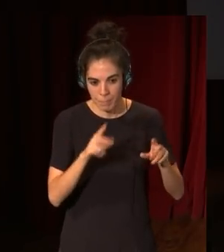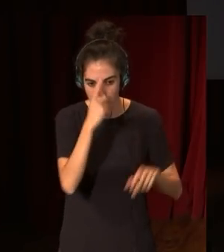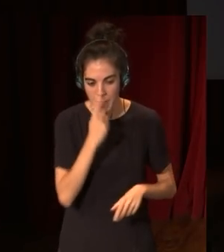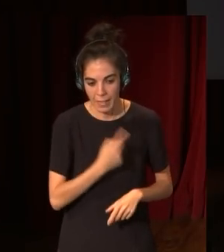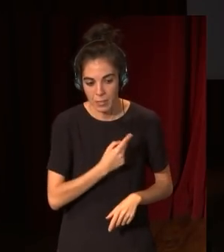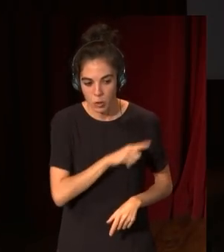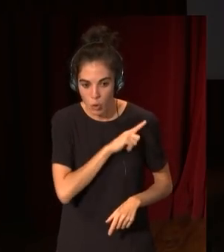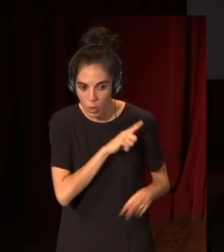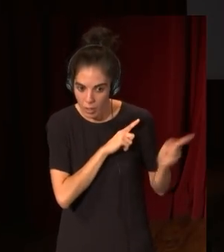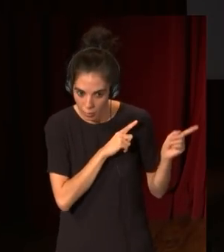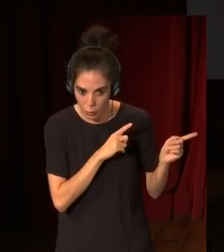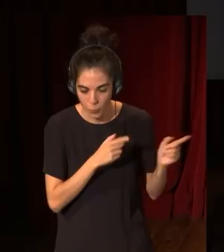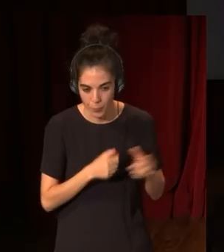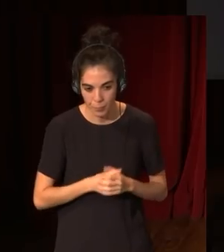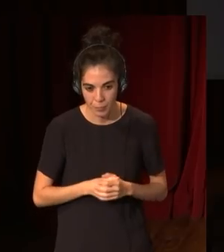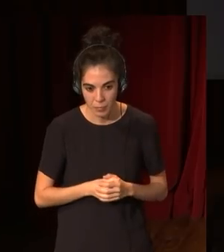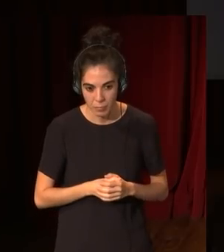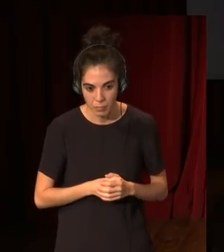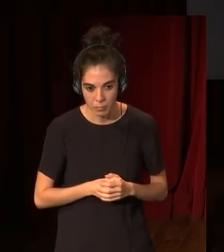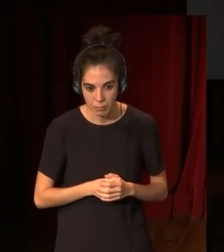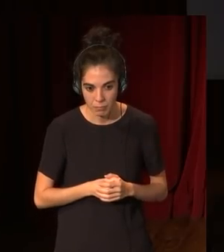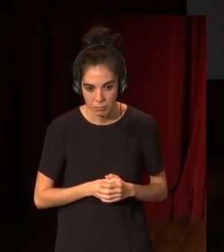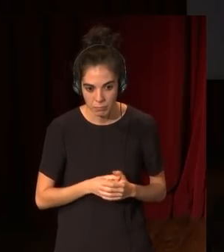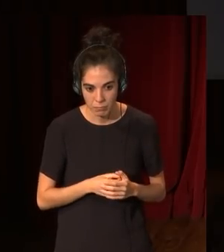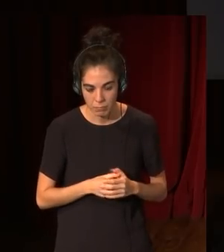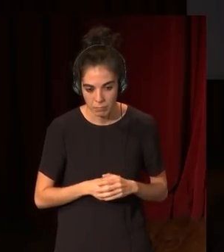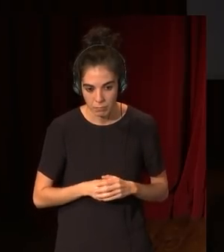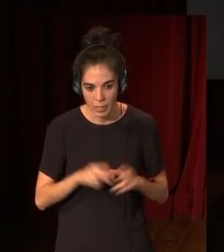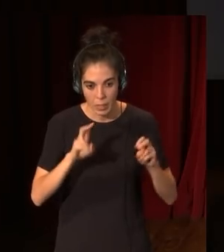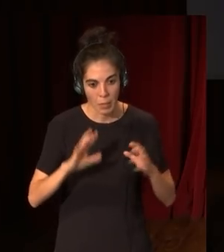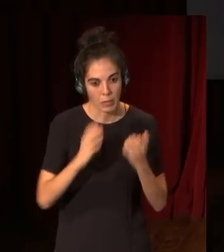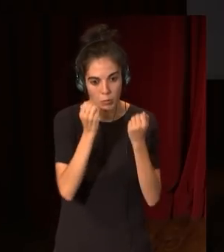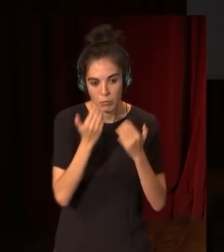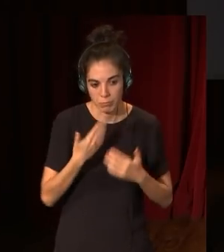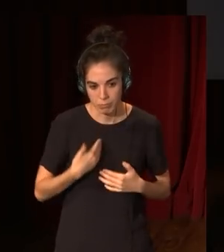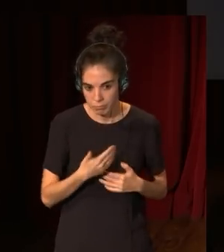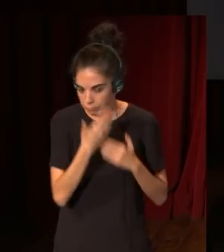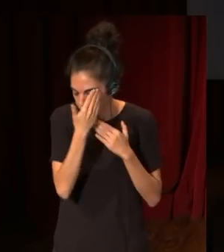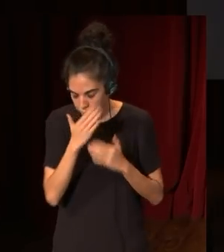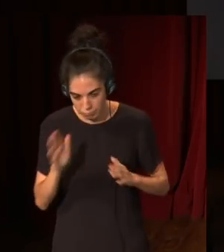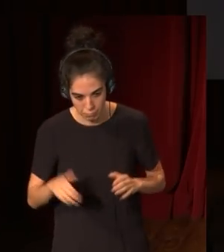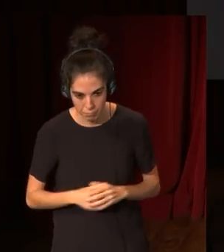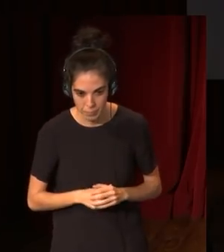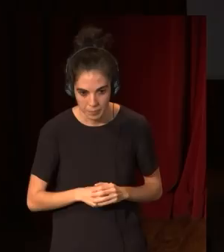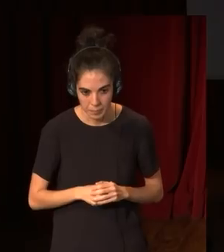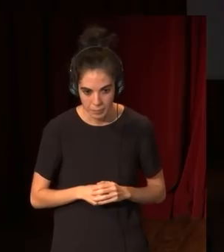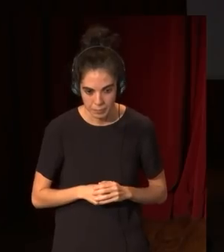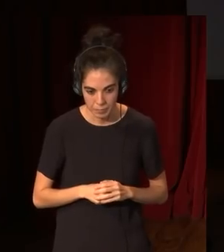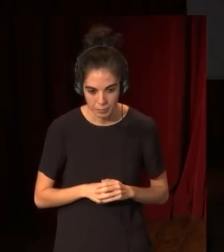no quiere ni oír ni ni ver el momento de la resurrección gloriosa de cristo